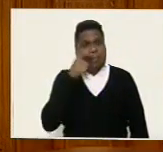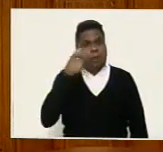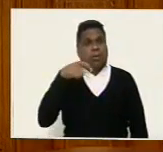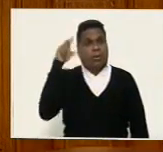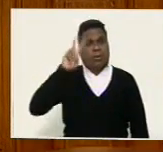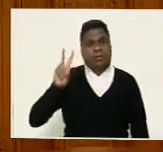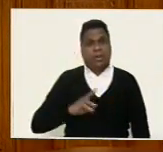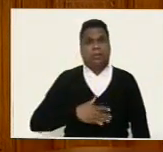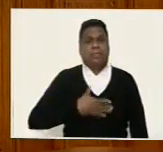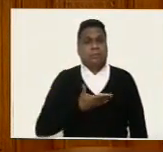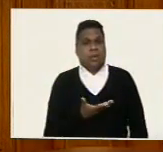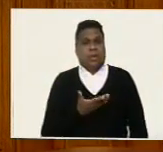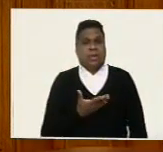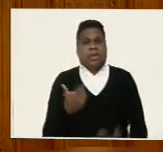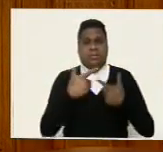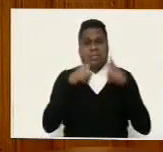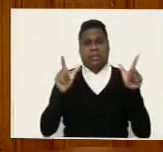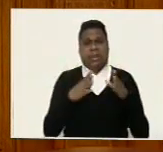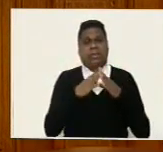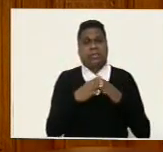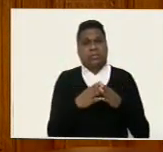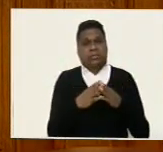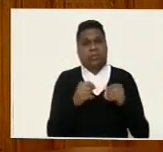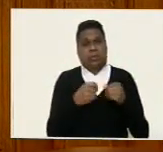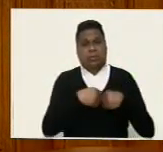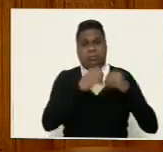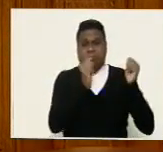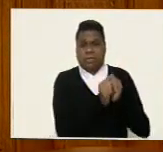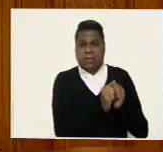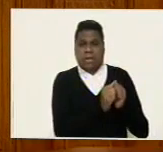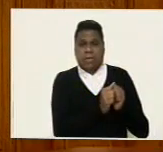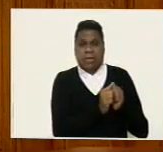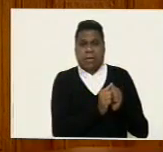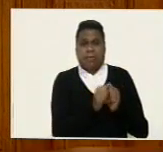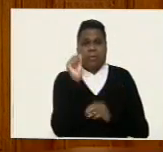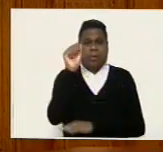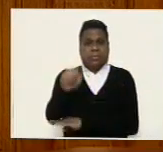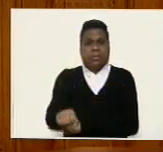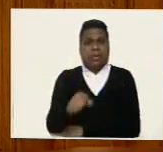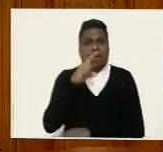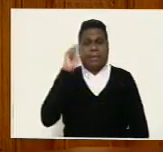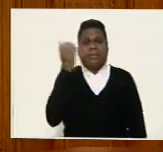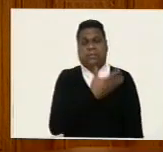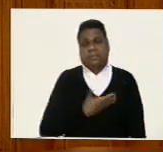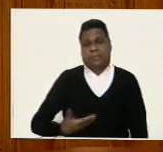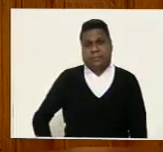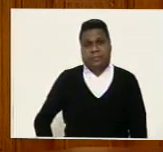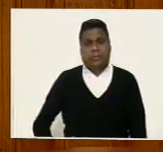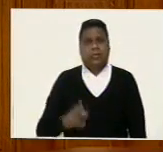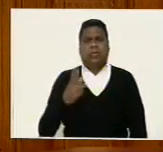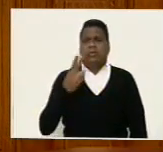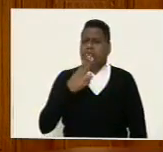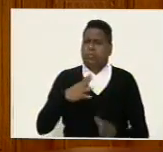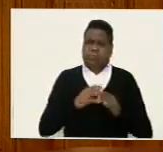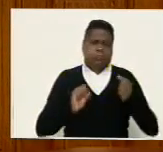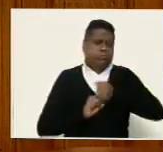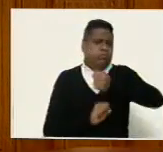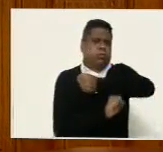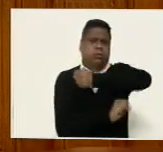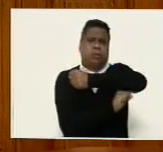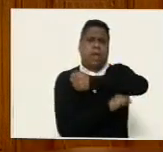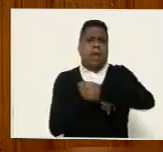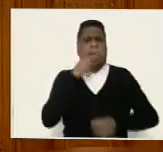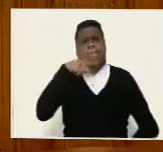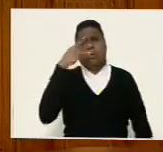puede, que es librar las batallas por vencer las dificultades. Al presidente Nicolás Maduro, todo nuestro respaldo a su política exterior,